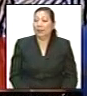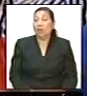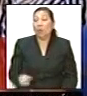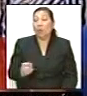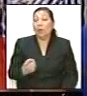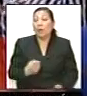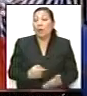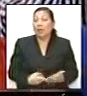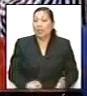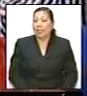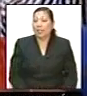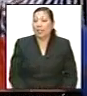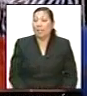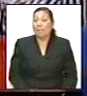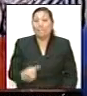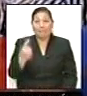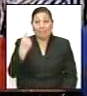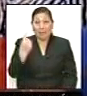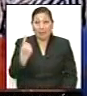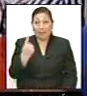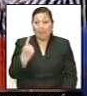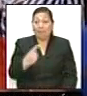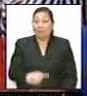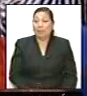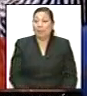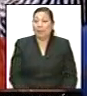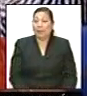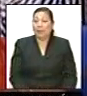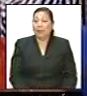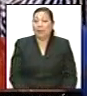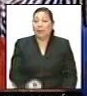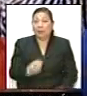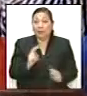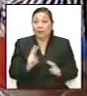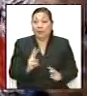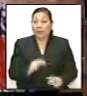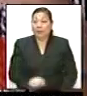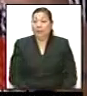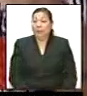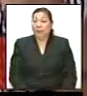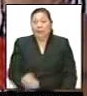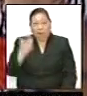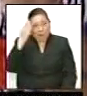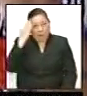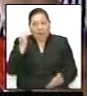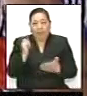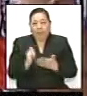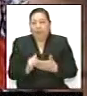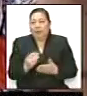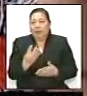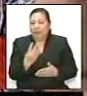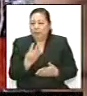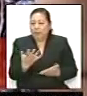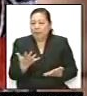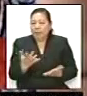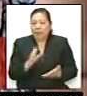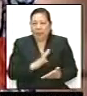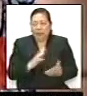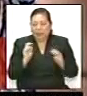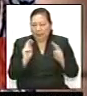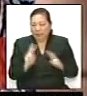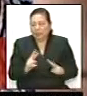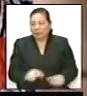o es preferible que primero pasen por su condición de observadores sabemos que hay 55 estados